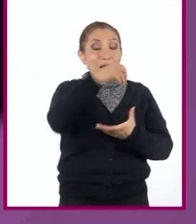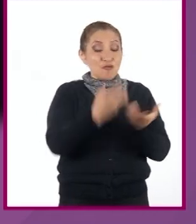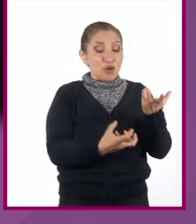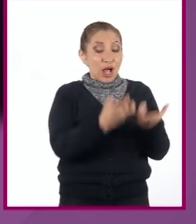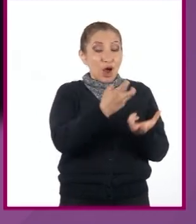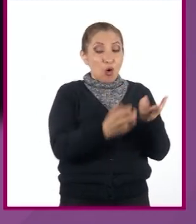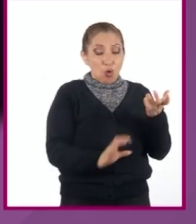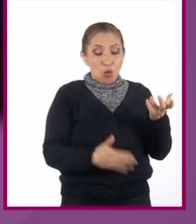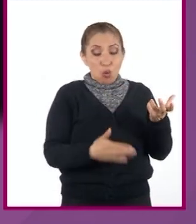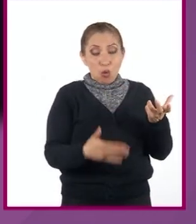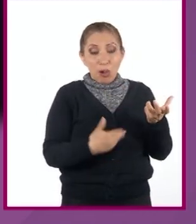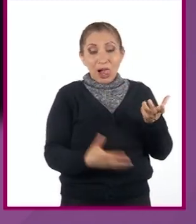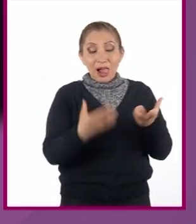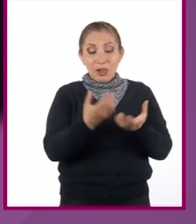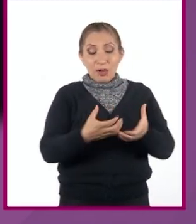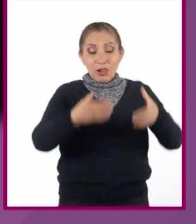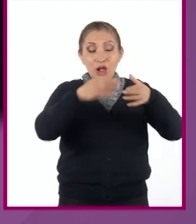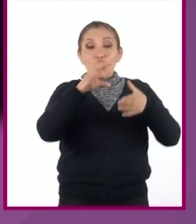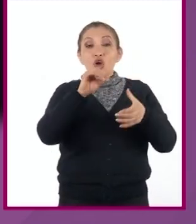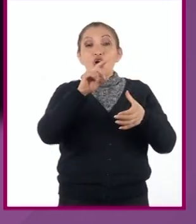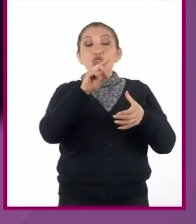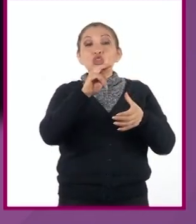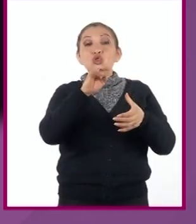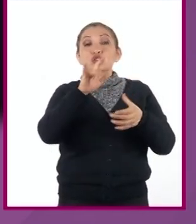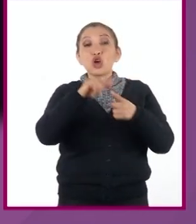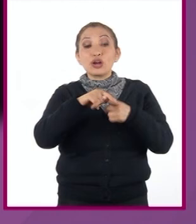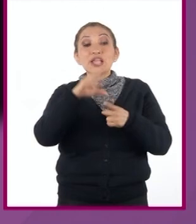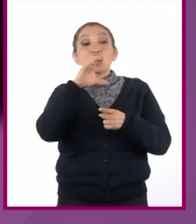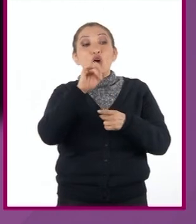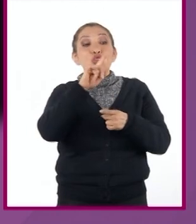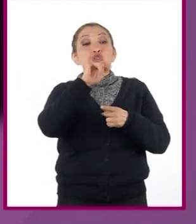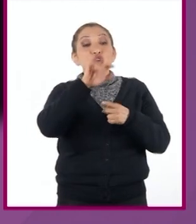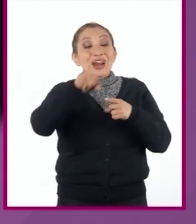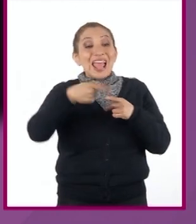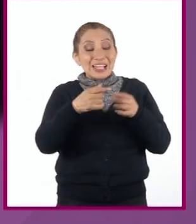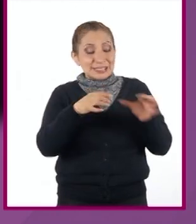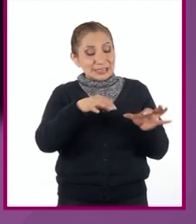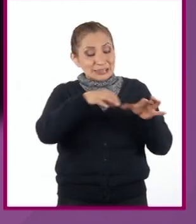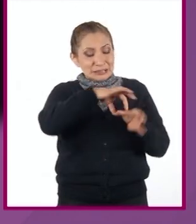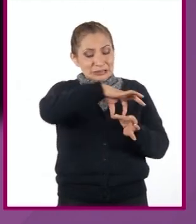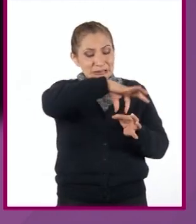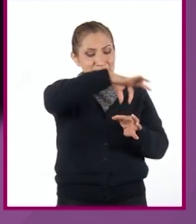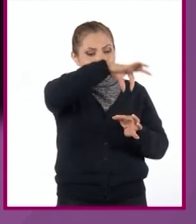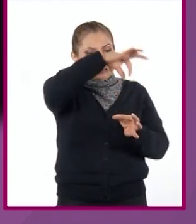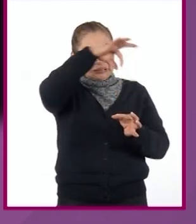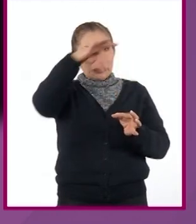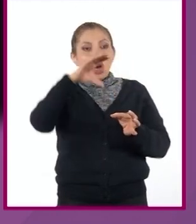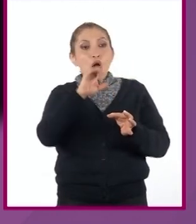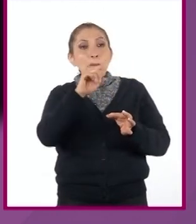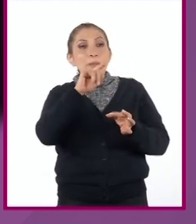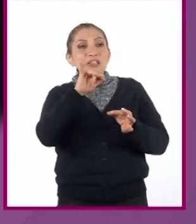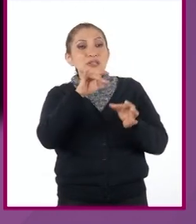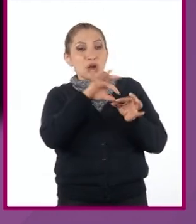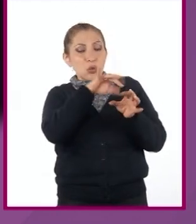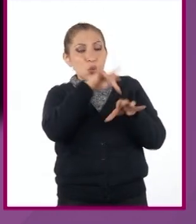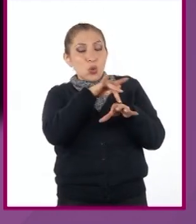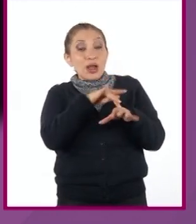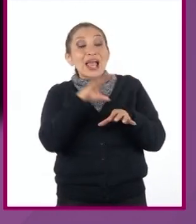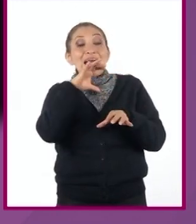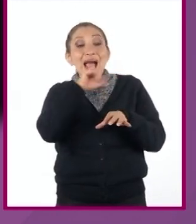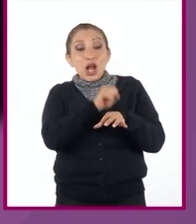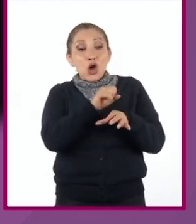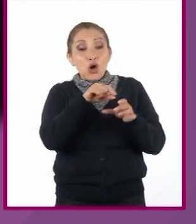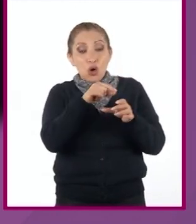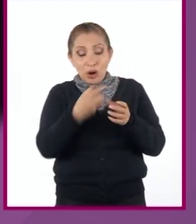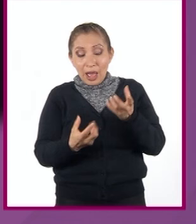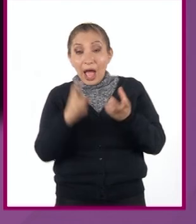de la estufa a la tetera por conducción. Y por conducción es que el asa se calienta sin que la toquen las flamas. El calor se